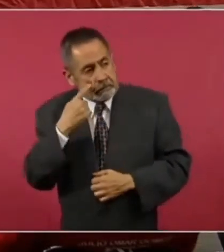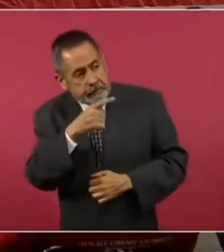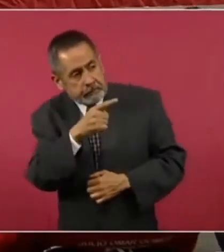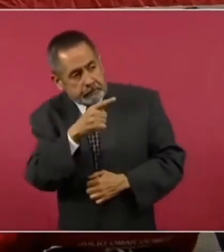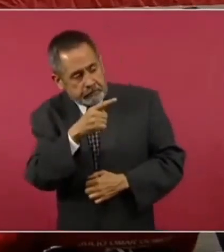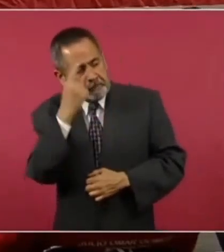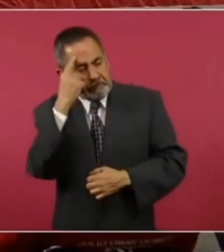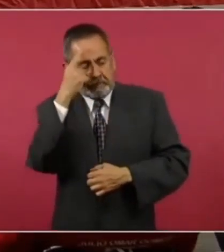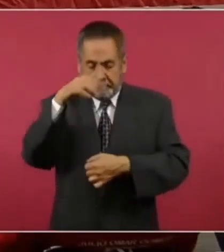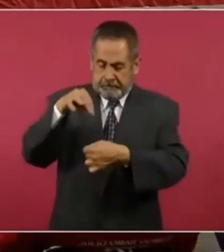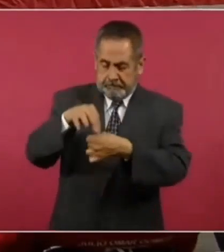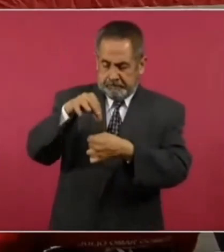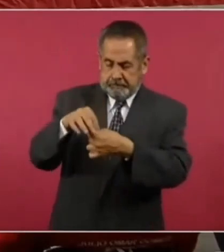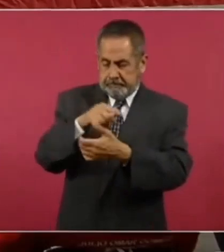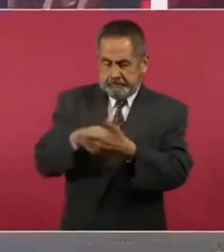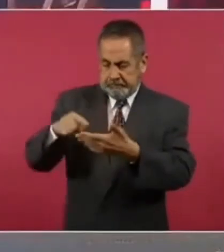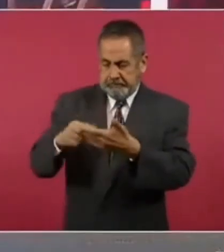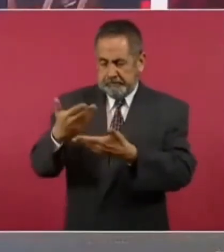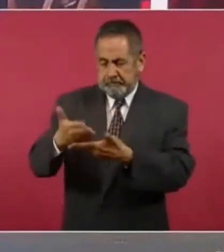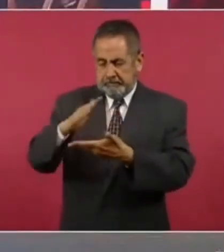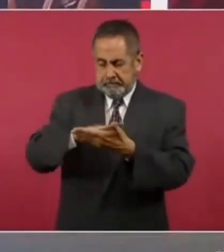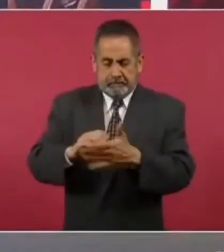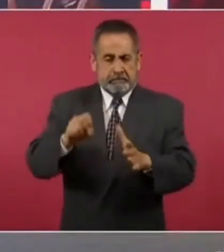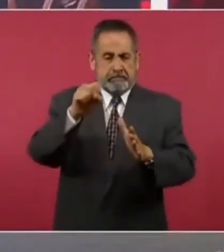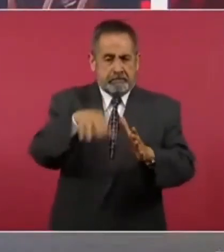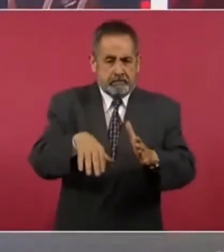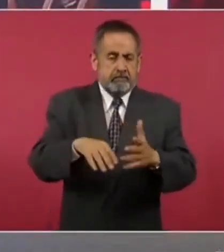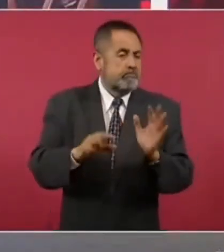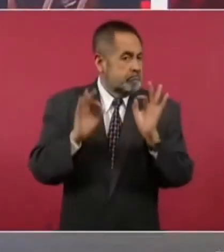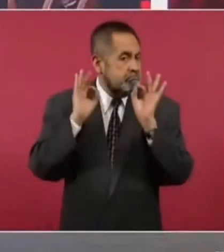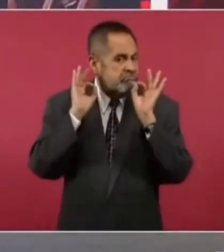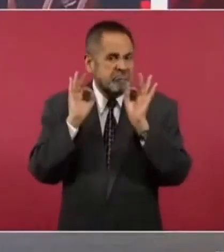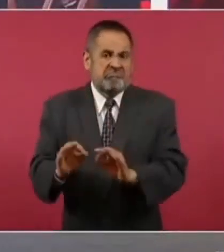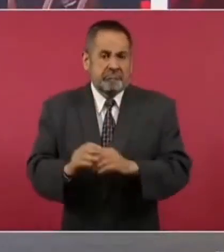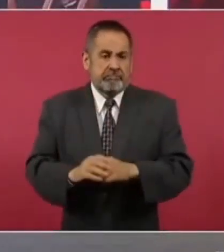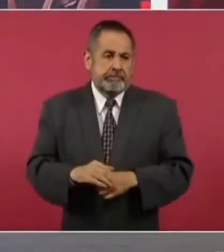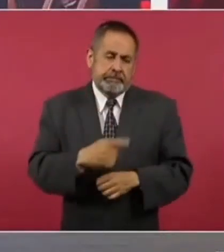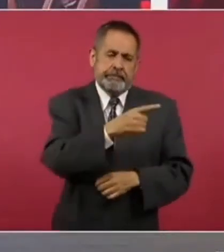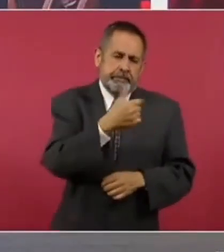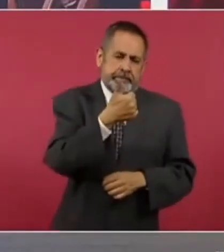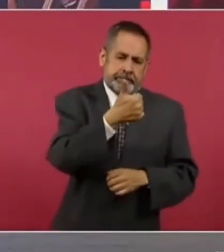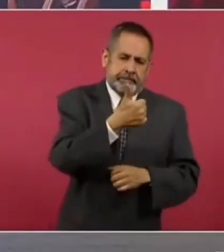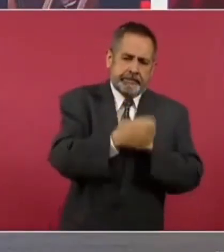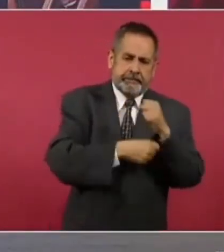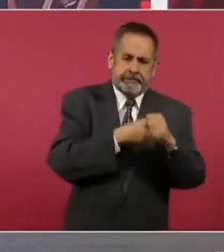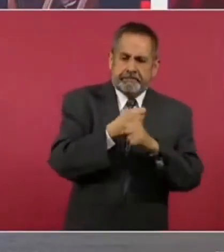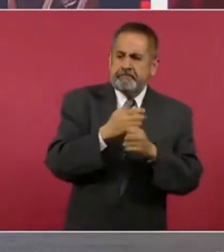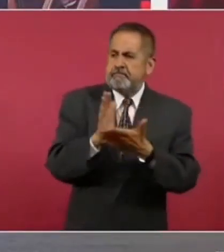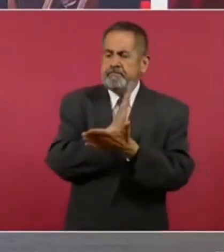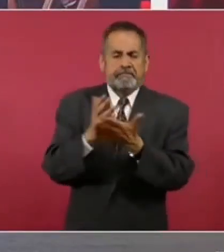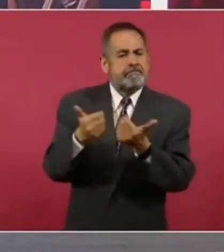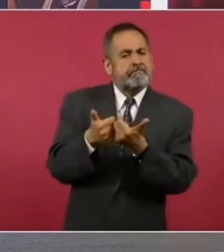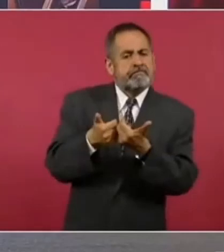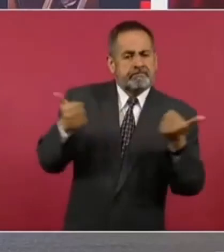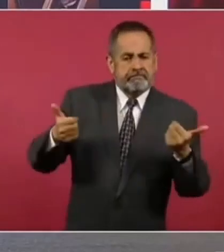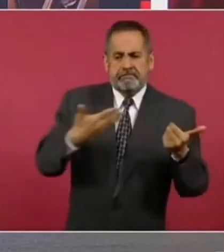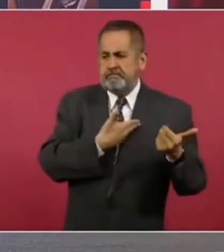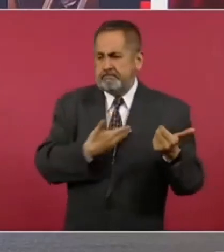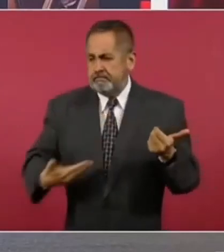y por solo 6 años resultó independiente de los otros 2 poderes